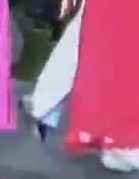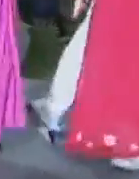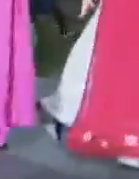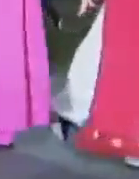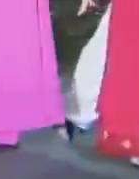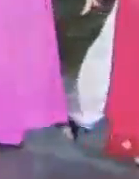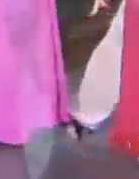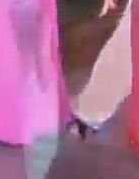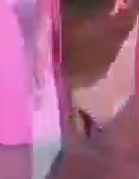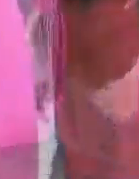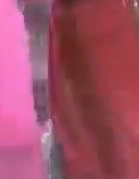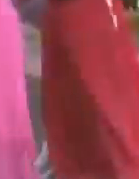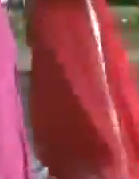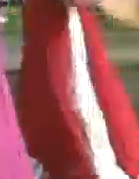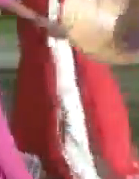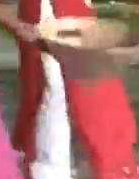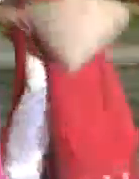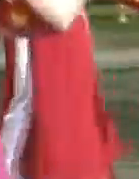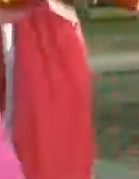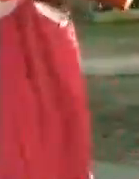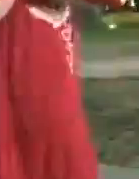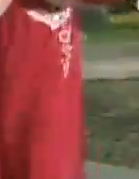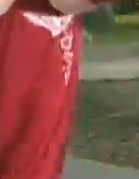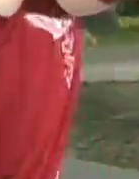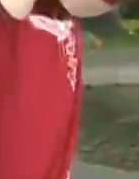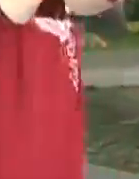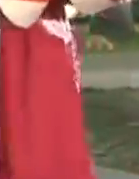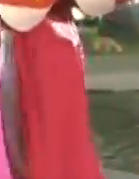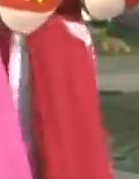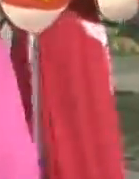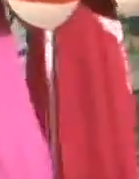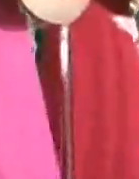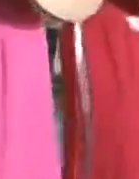de forma vía virtual a través de